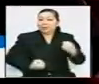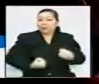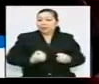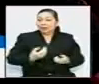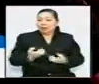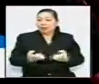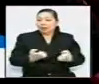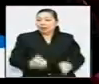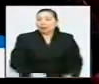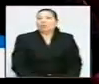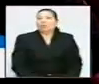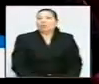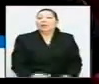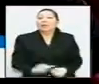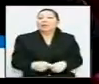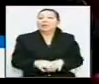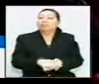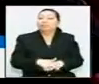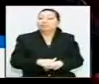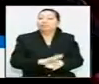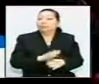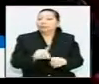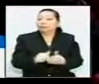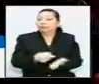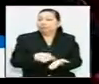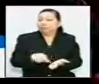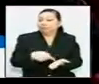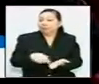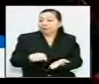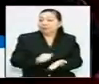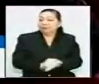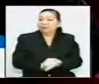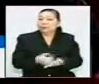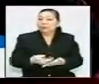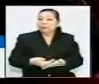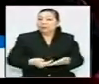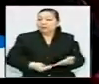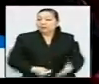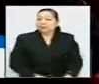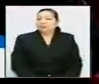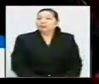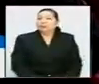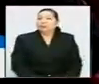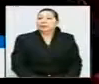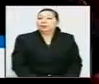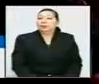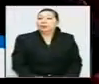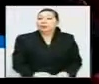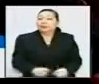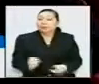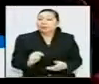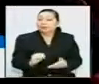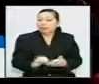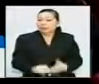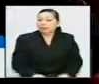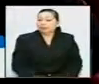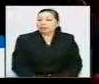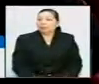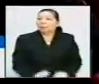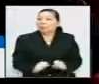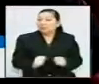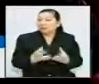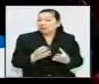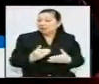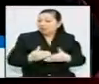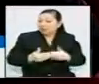Transportes y Economía, para tratar de establecer. Entonces sacó una orientación de oficio. Entonces, una orientación de oficio es, si